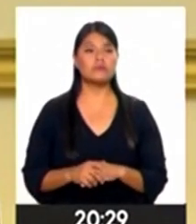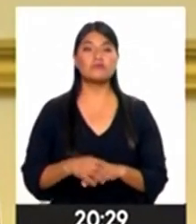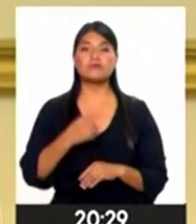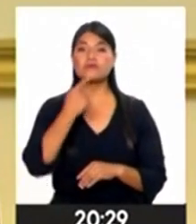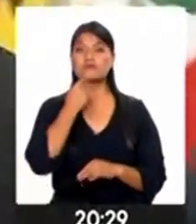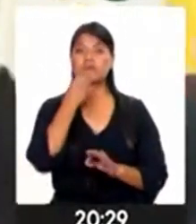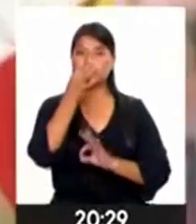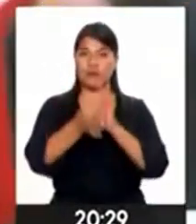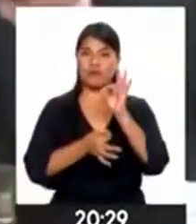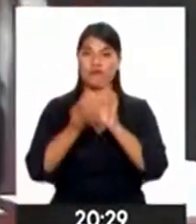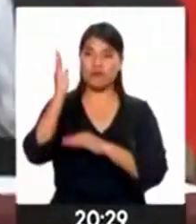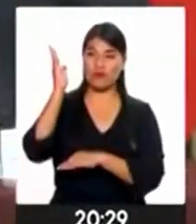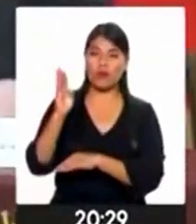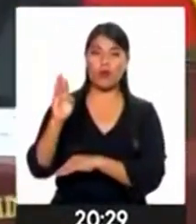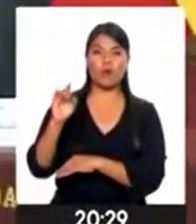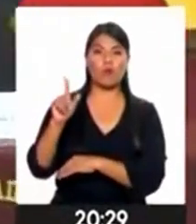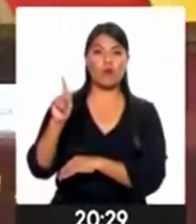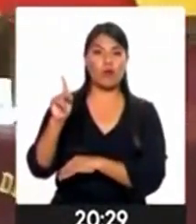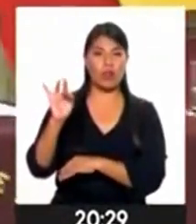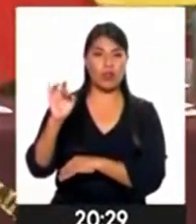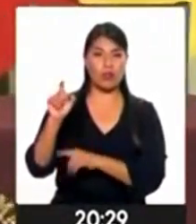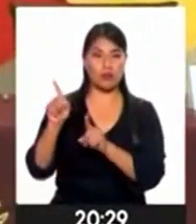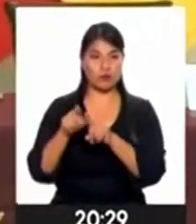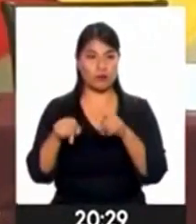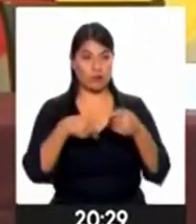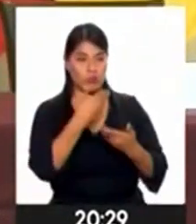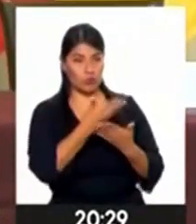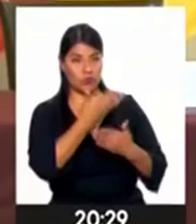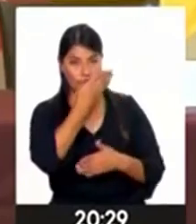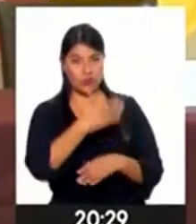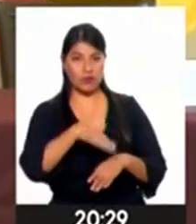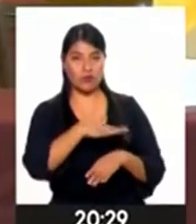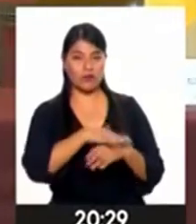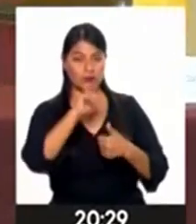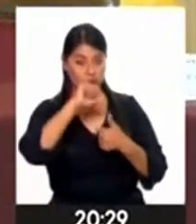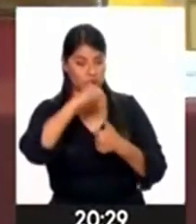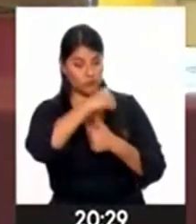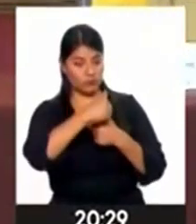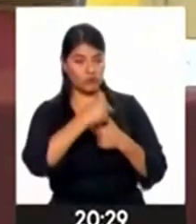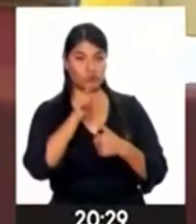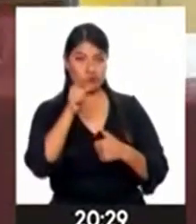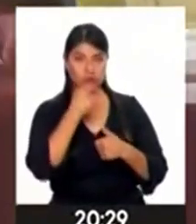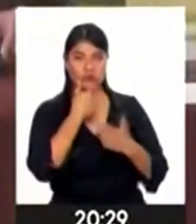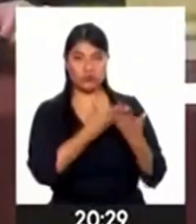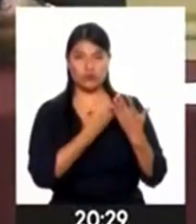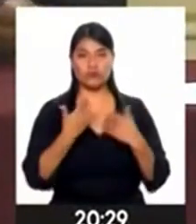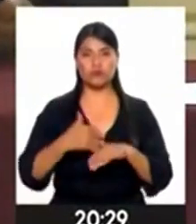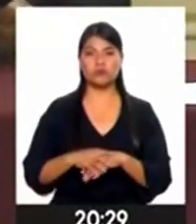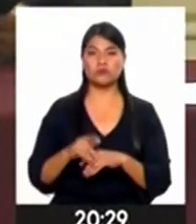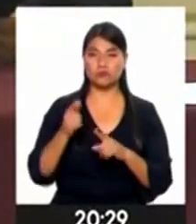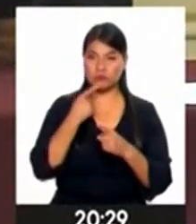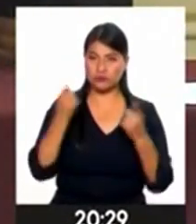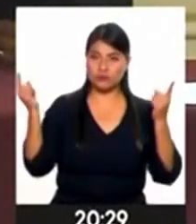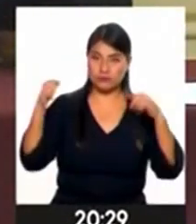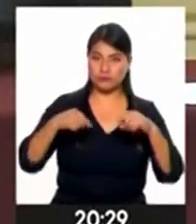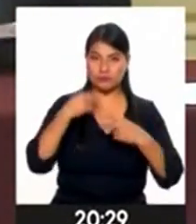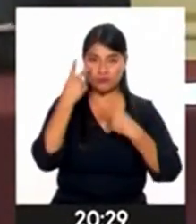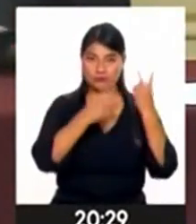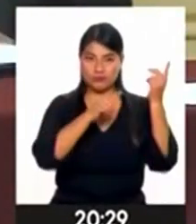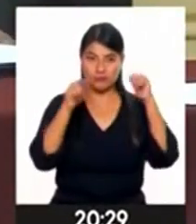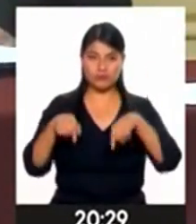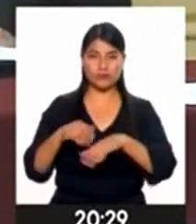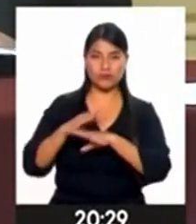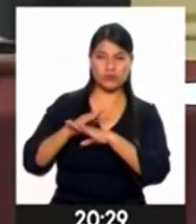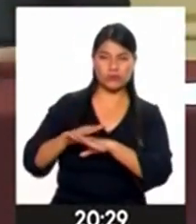denominado Plan Bukele, que es compartido por el alcalde del municipio salvadoreño de Santa Ana, Gustavo Acevedo, en su visita a nuestro país para